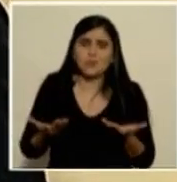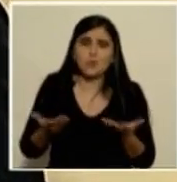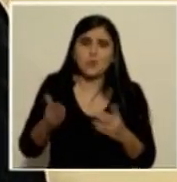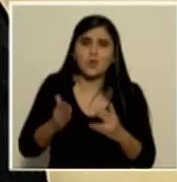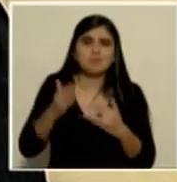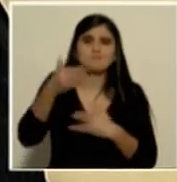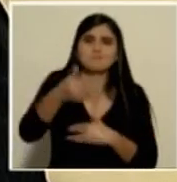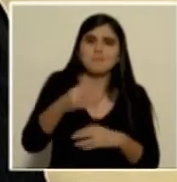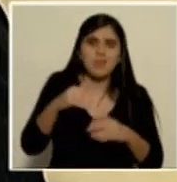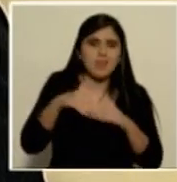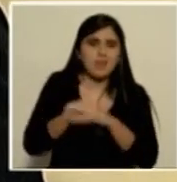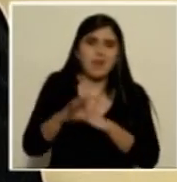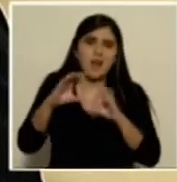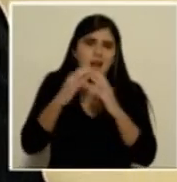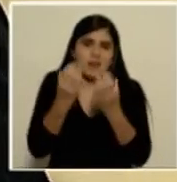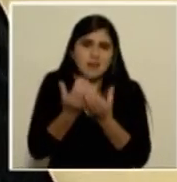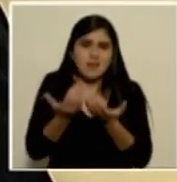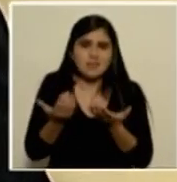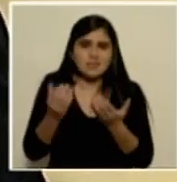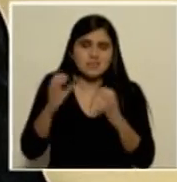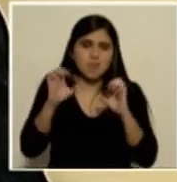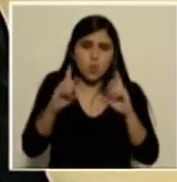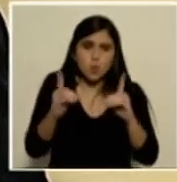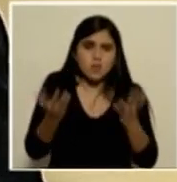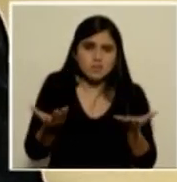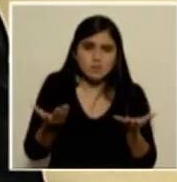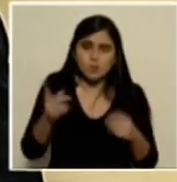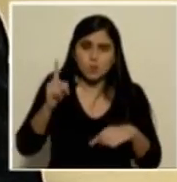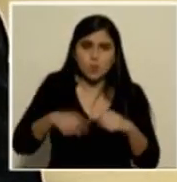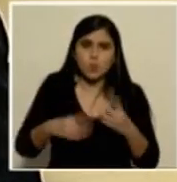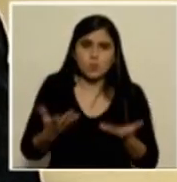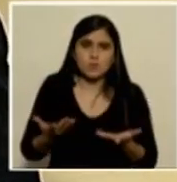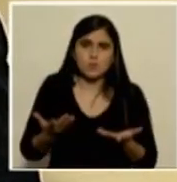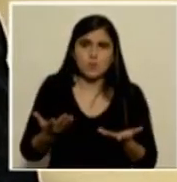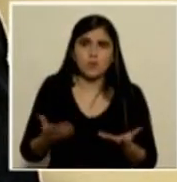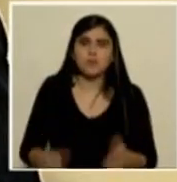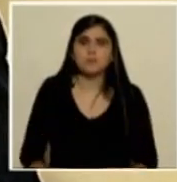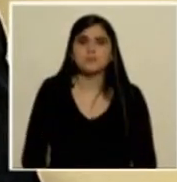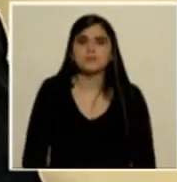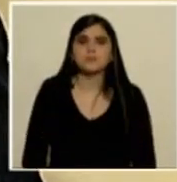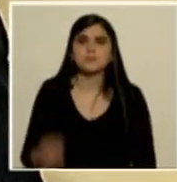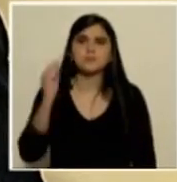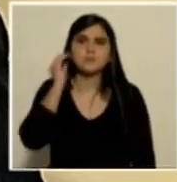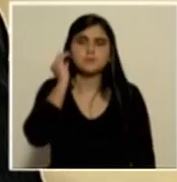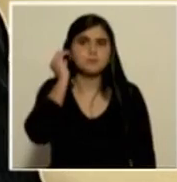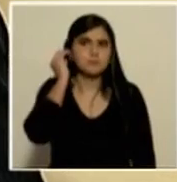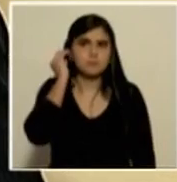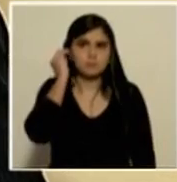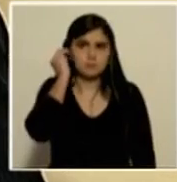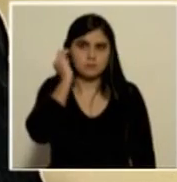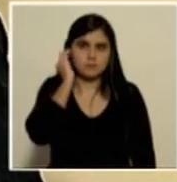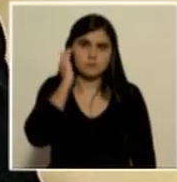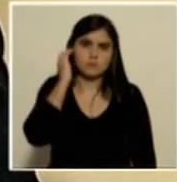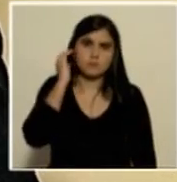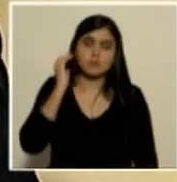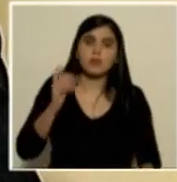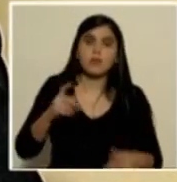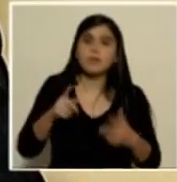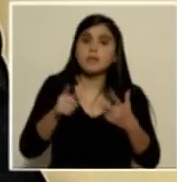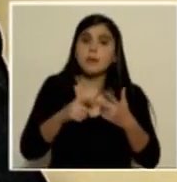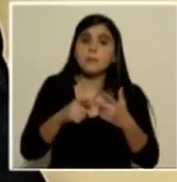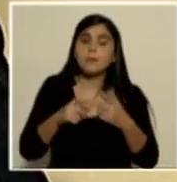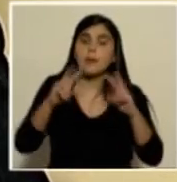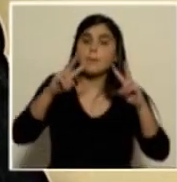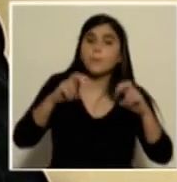sensato posible, ¿verdad?, abrir presencialmente el curso lectivo. Y con respecto a las no pruebas para dar de alta, recordemos que eso